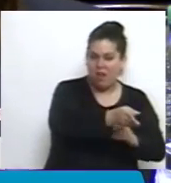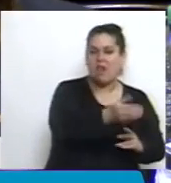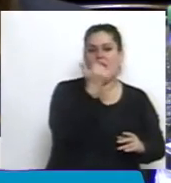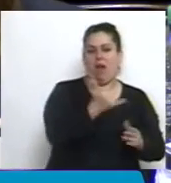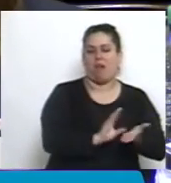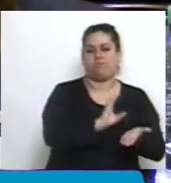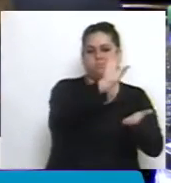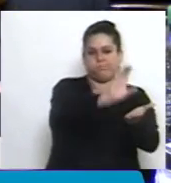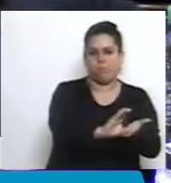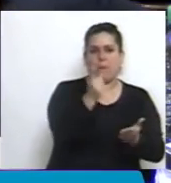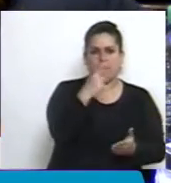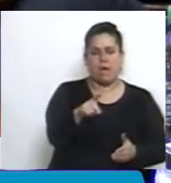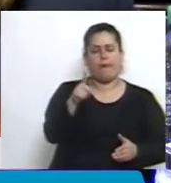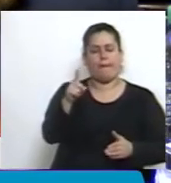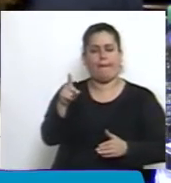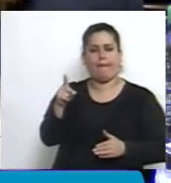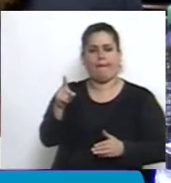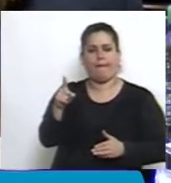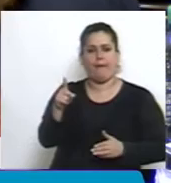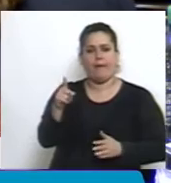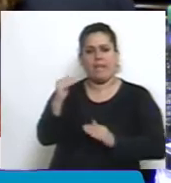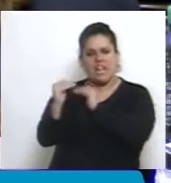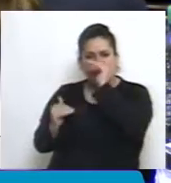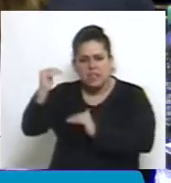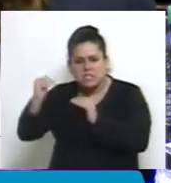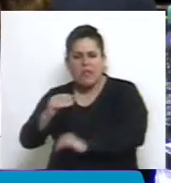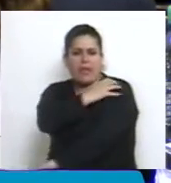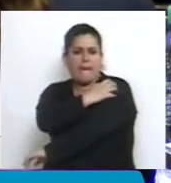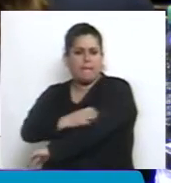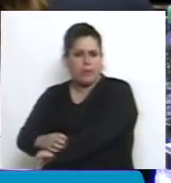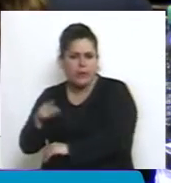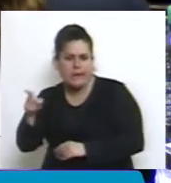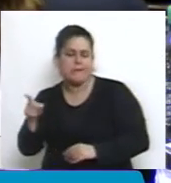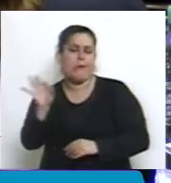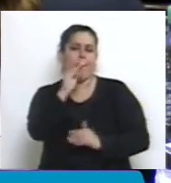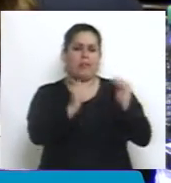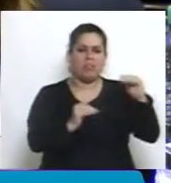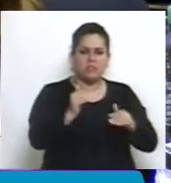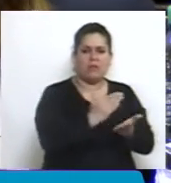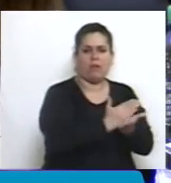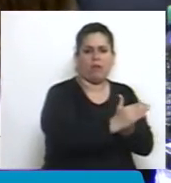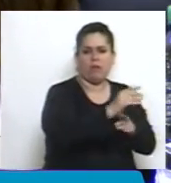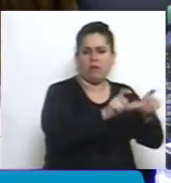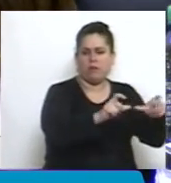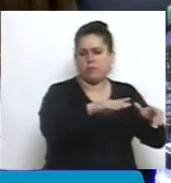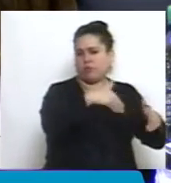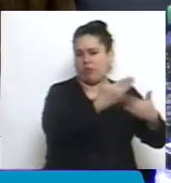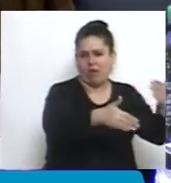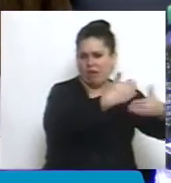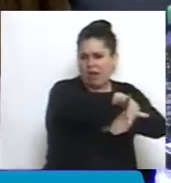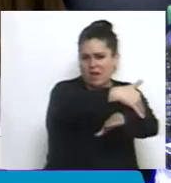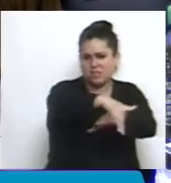los índices de pobreza, los índices de marginalidad social, nos tiene que